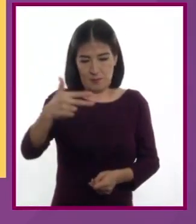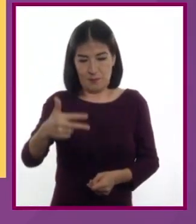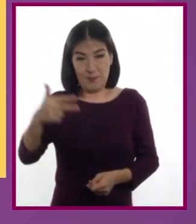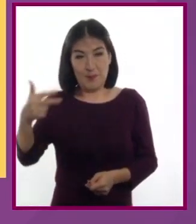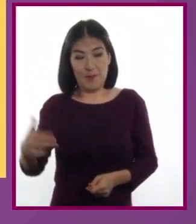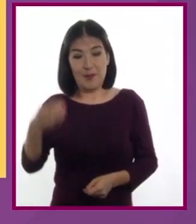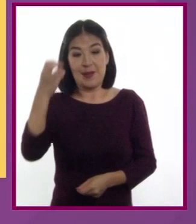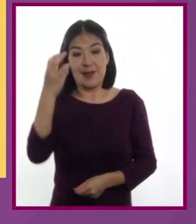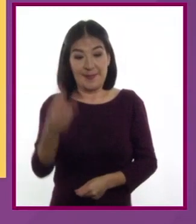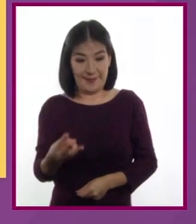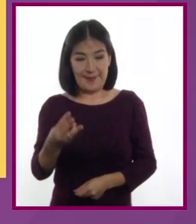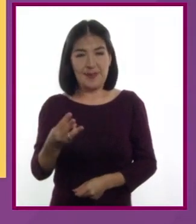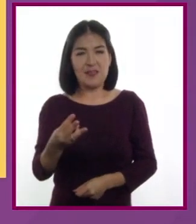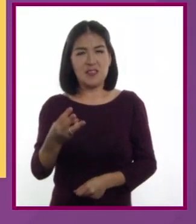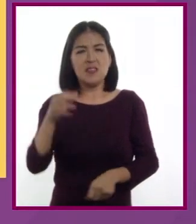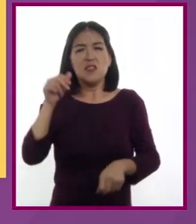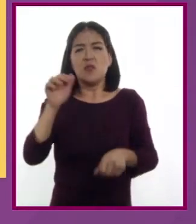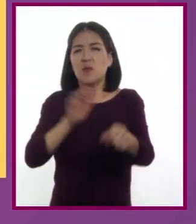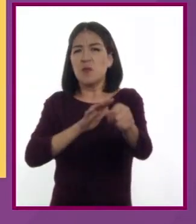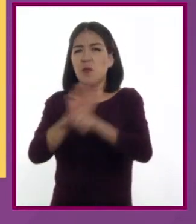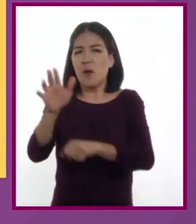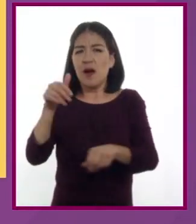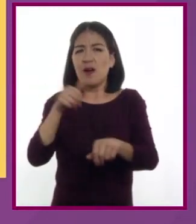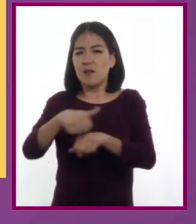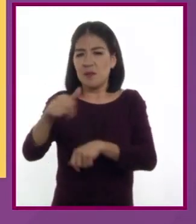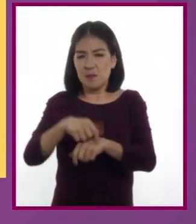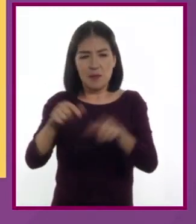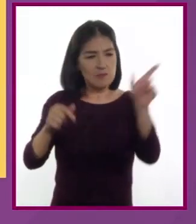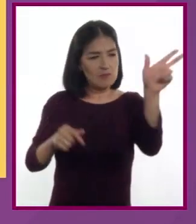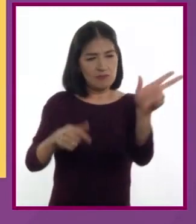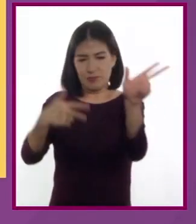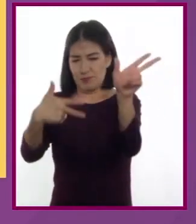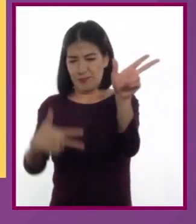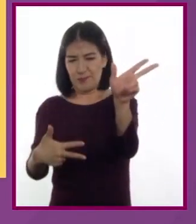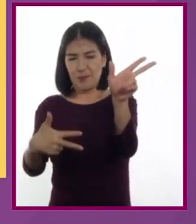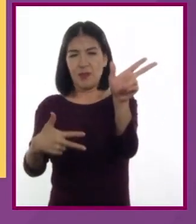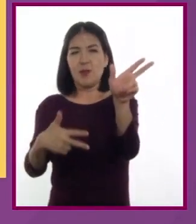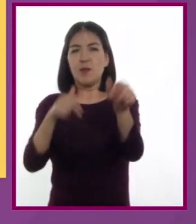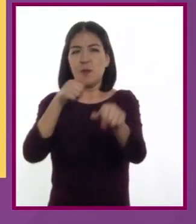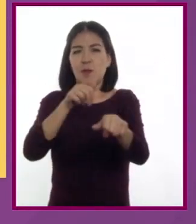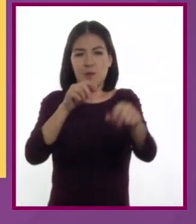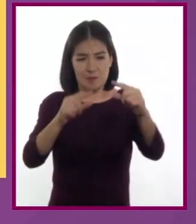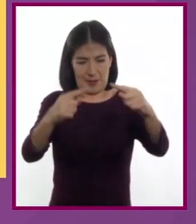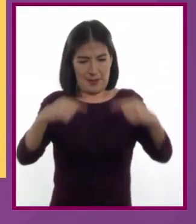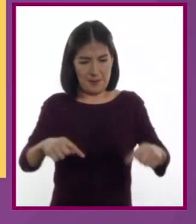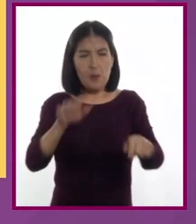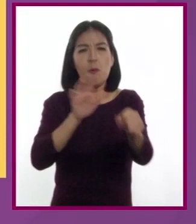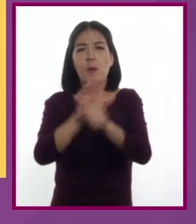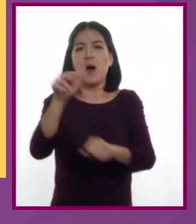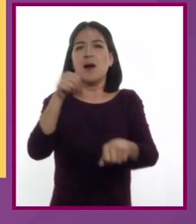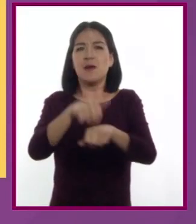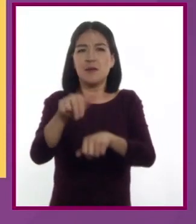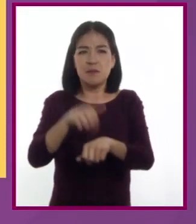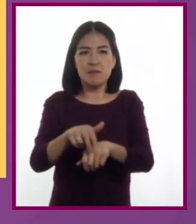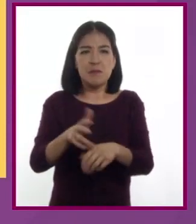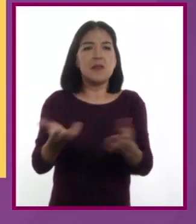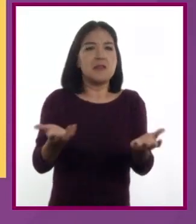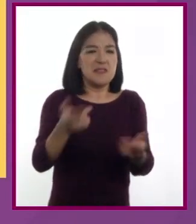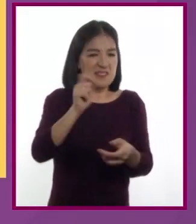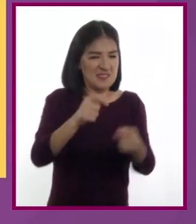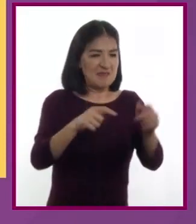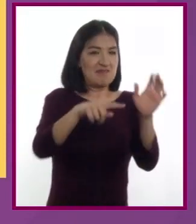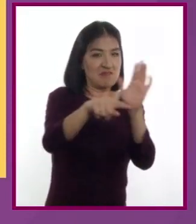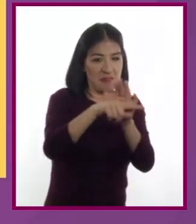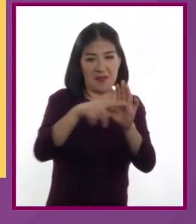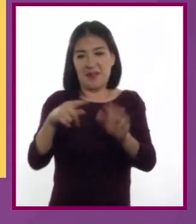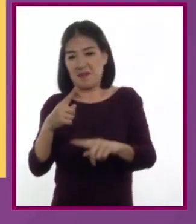movimientos, ¿en qué número quedará el móvil en cada caso? ¿Qué multiplicación representaría cada situación?